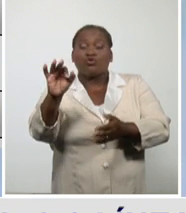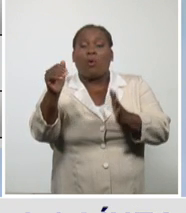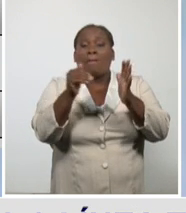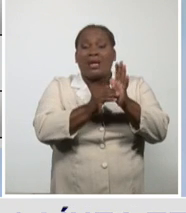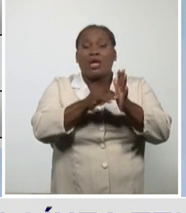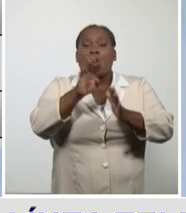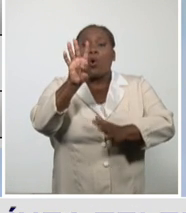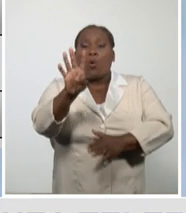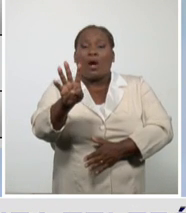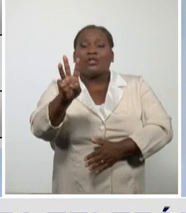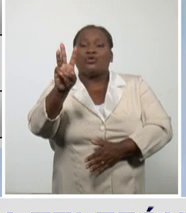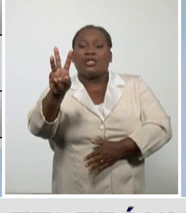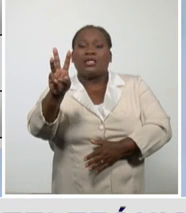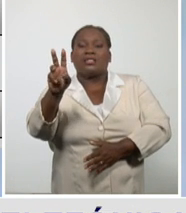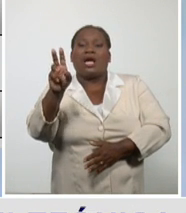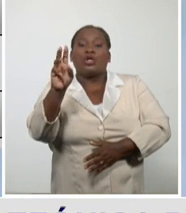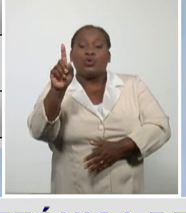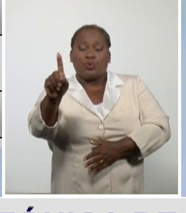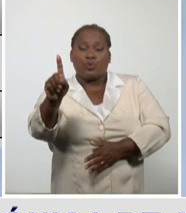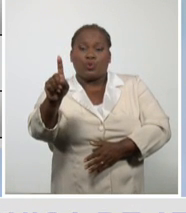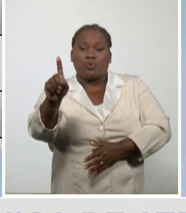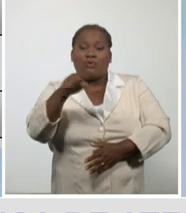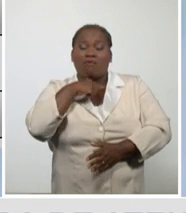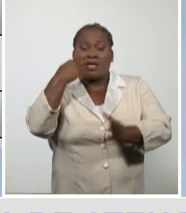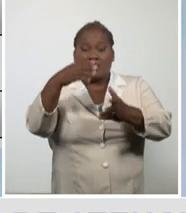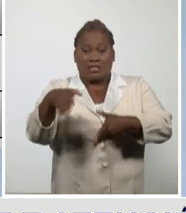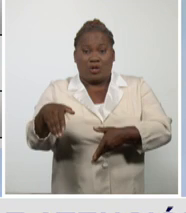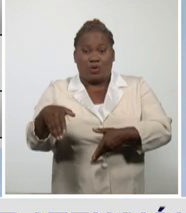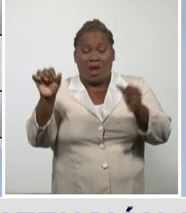238.431 fallecidos y una letalidad en el mundo de